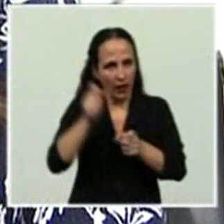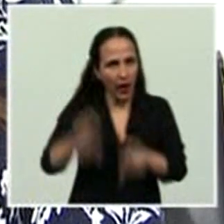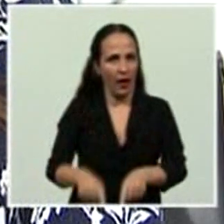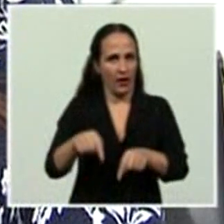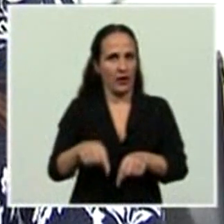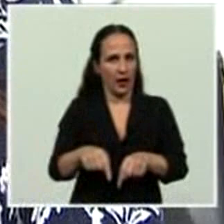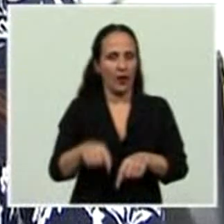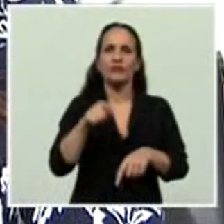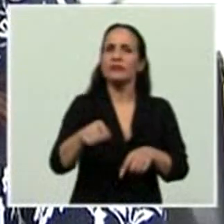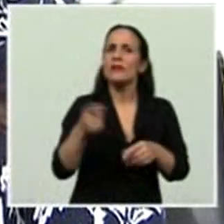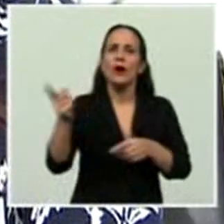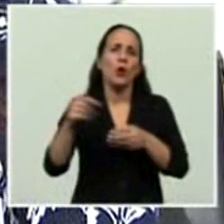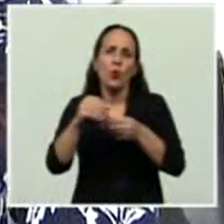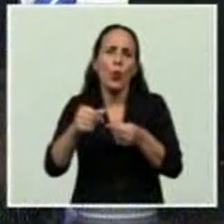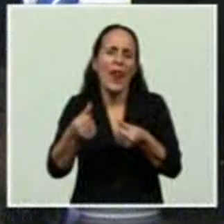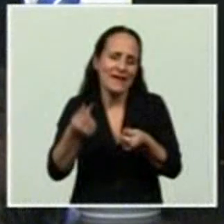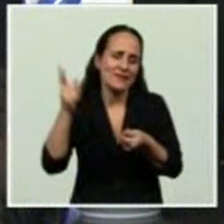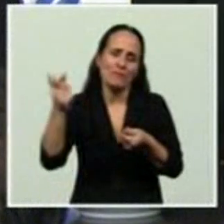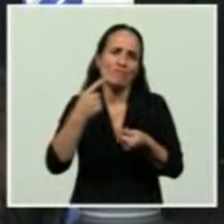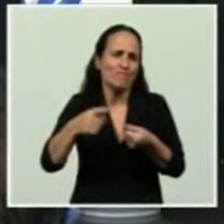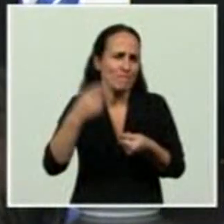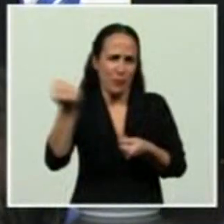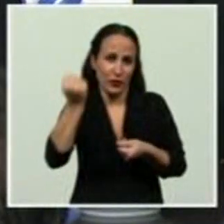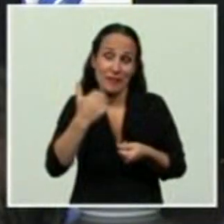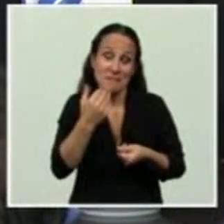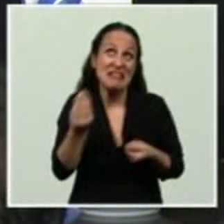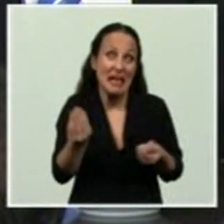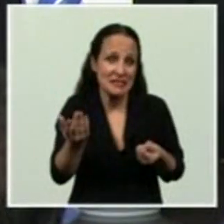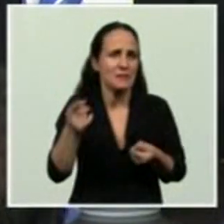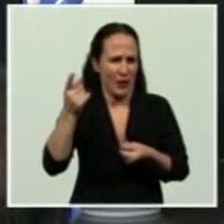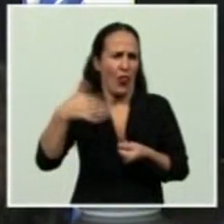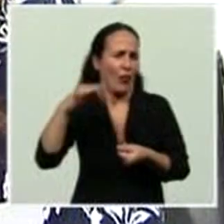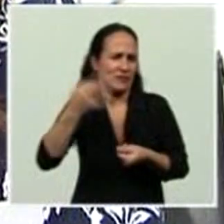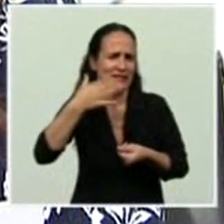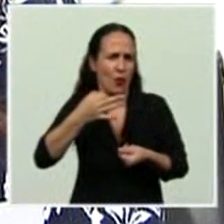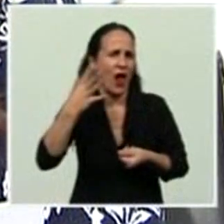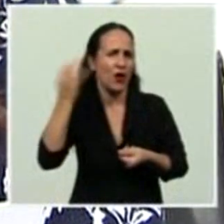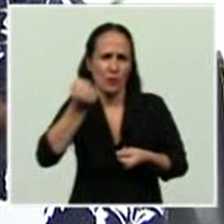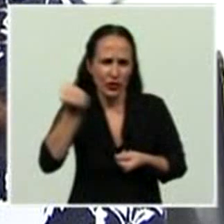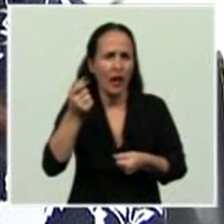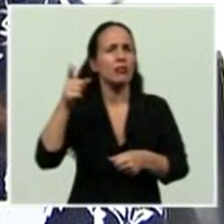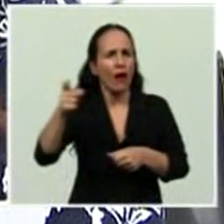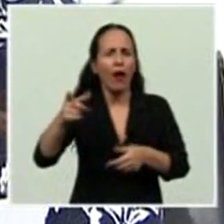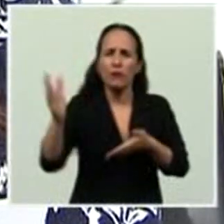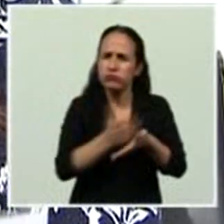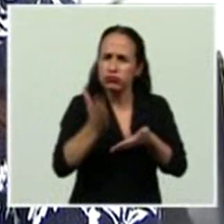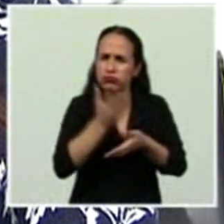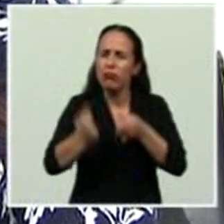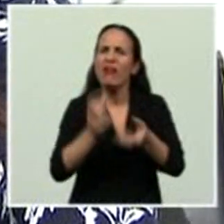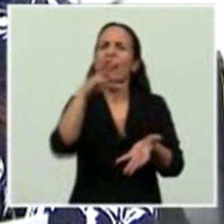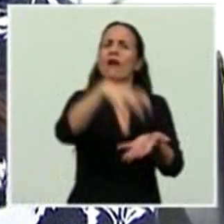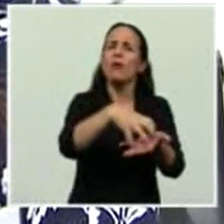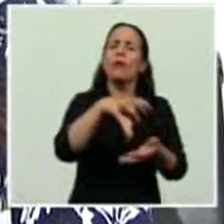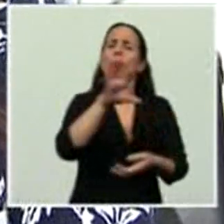ácido tartárico vaya a saber qué es eso pero de ser algo muy importante en la planta de gran capacidad de producción a nivel mundial ubicada en